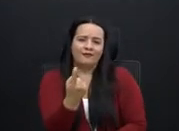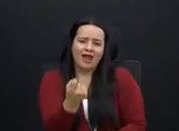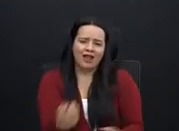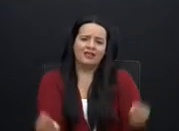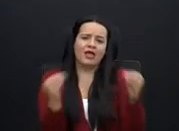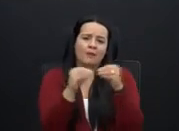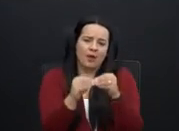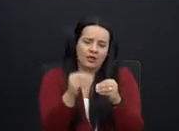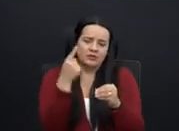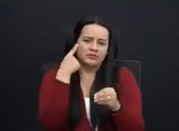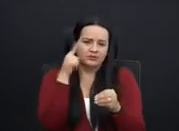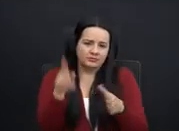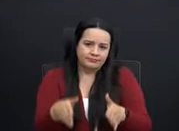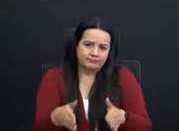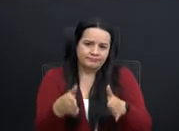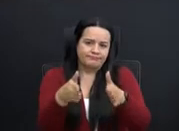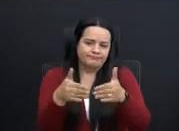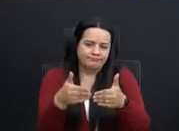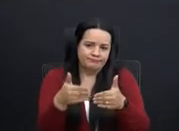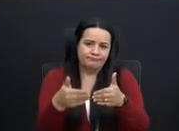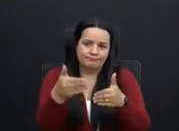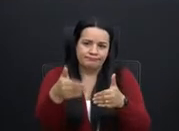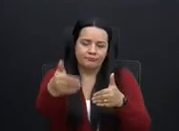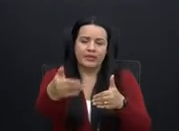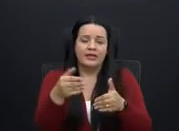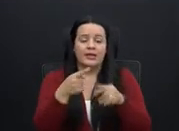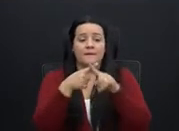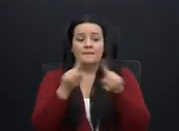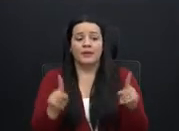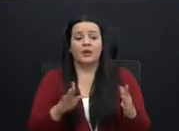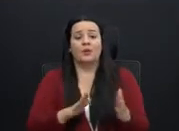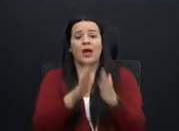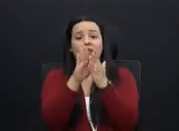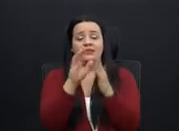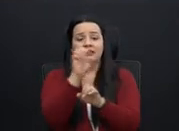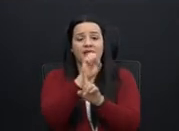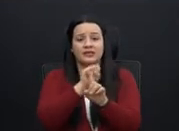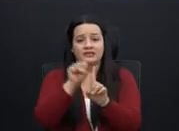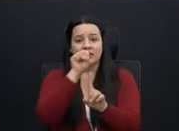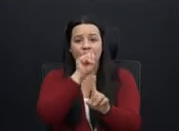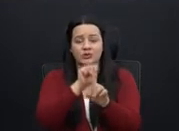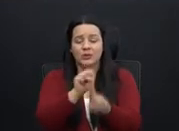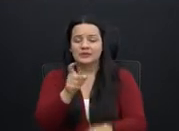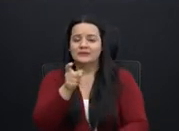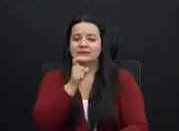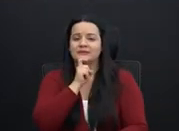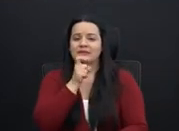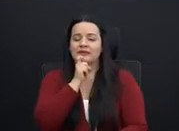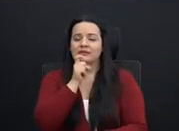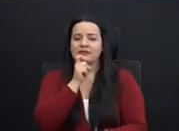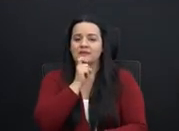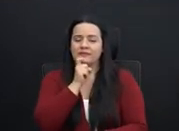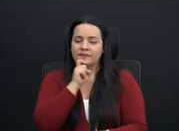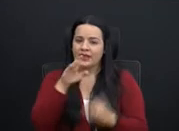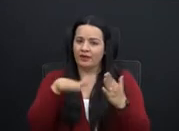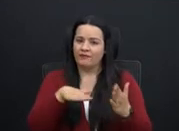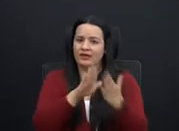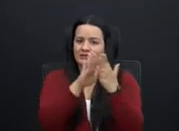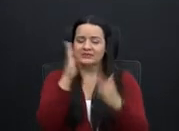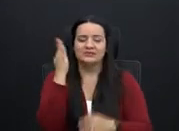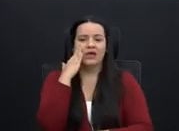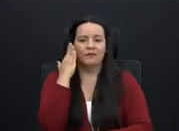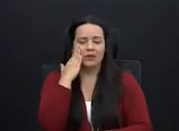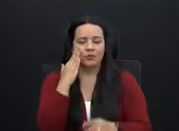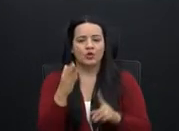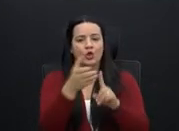por recorrer. Sin embargo, ante la difícil situación que enfrentamos hoy, sabemos que tomar